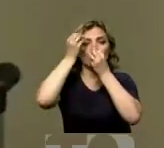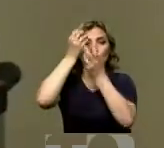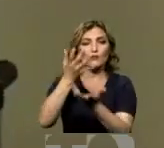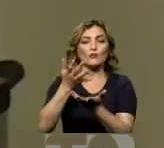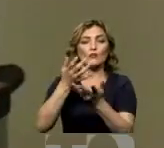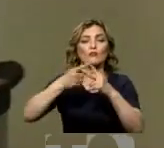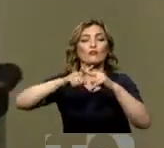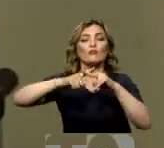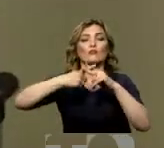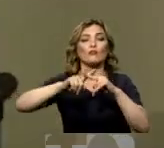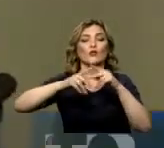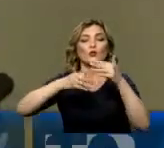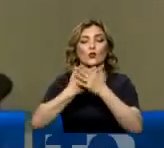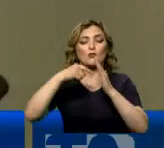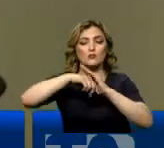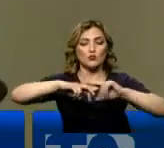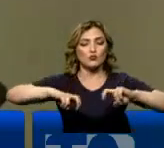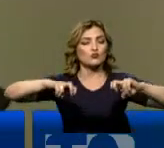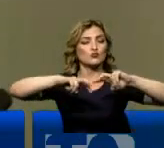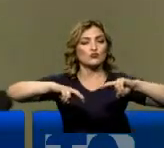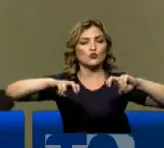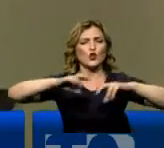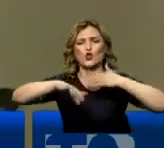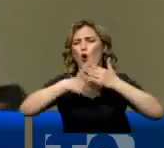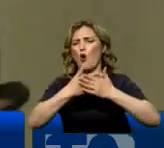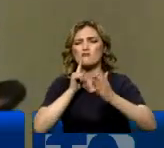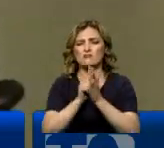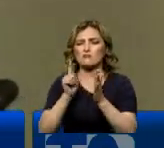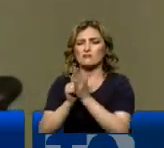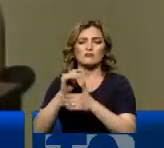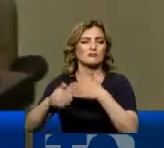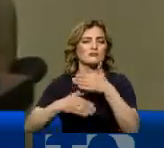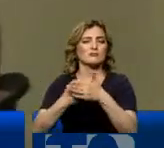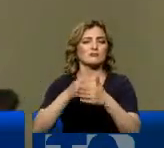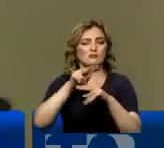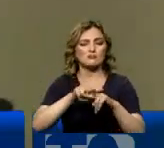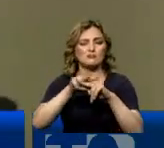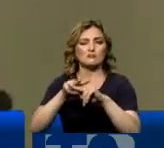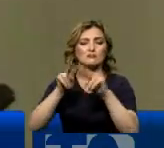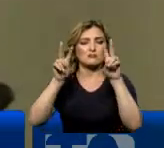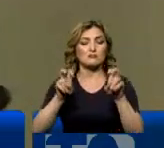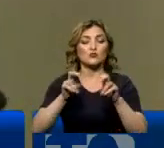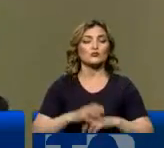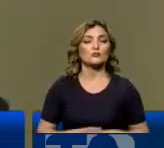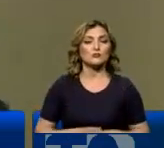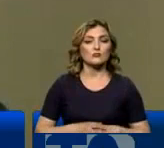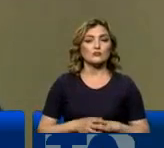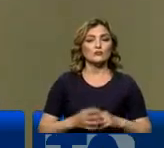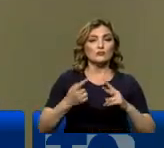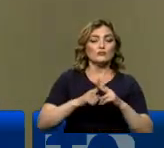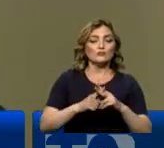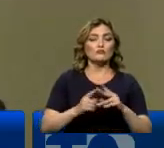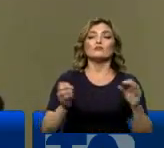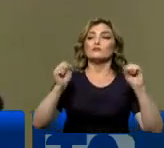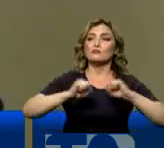que se iniciarán nuevas investigaciones por todos los delitos que se han podido verificar en este tema. A más de las ya iniciadas, se